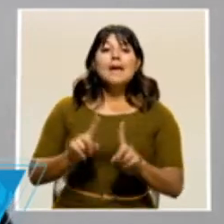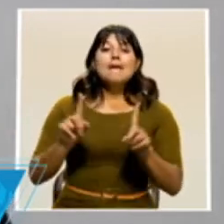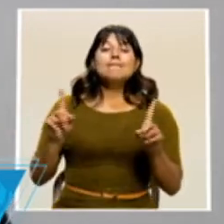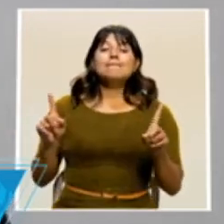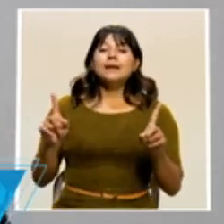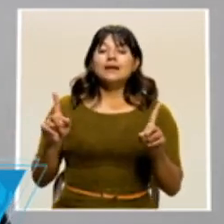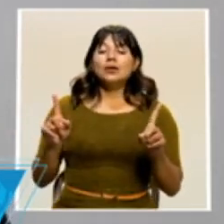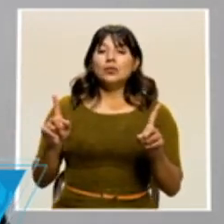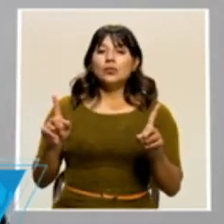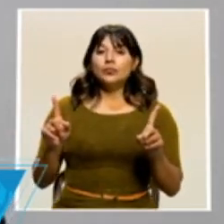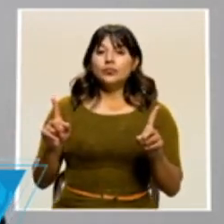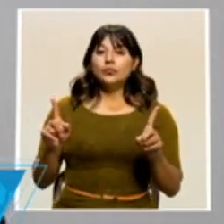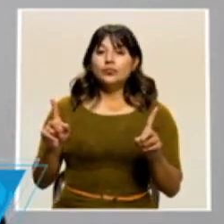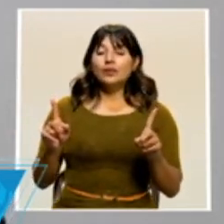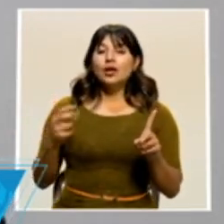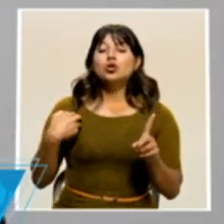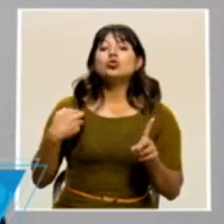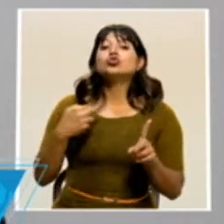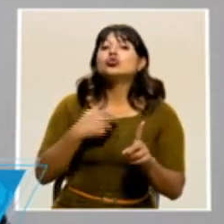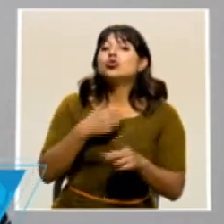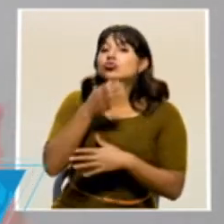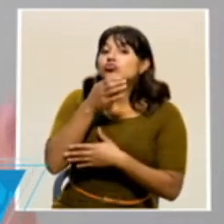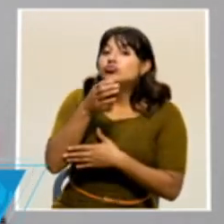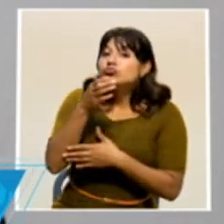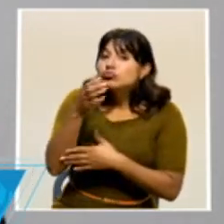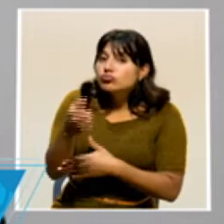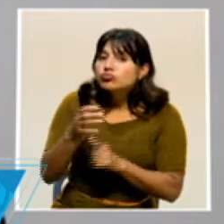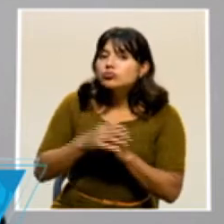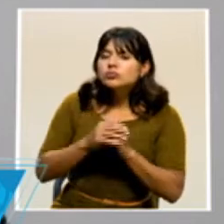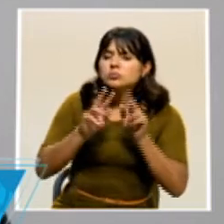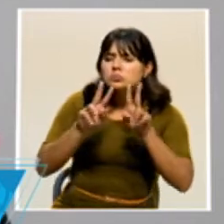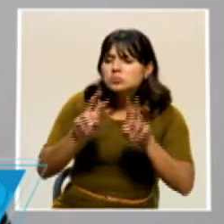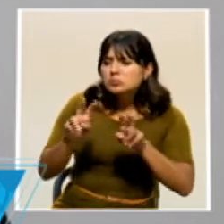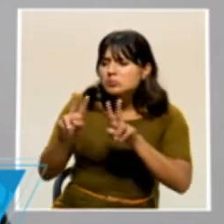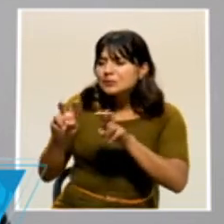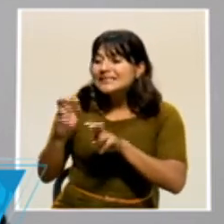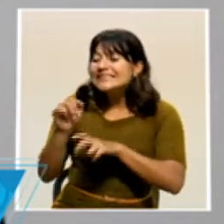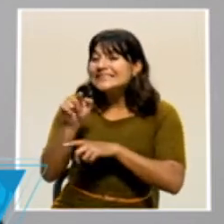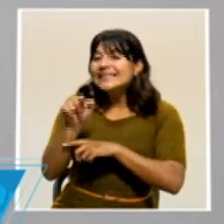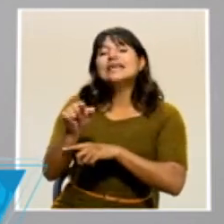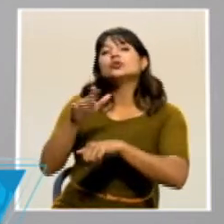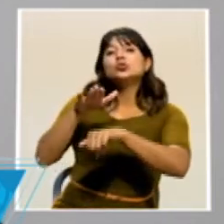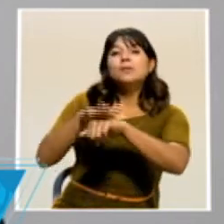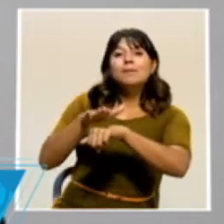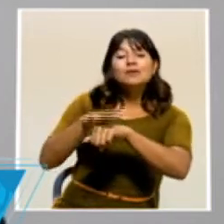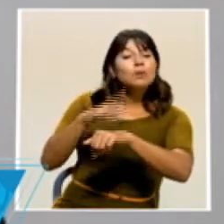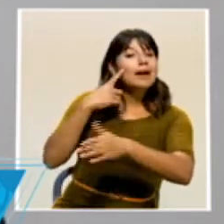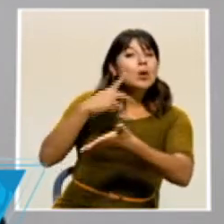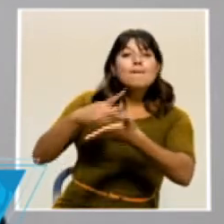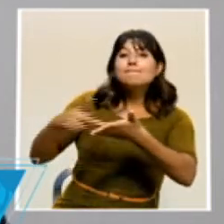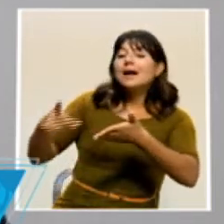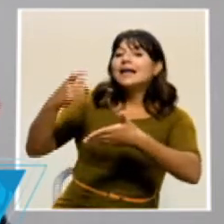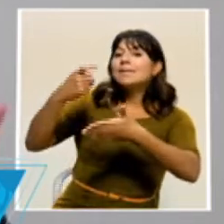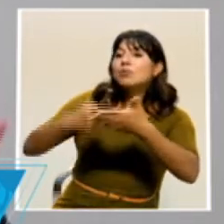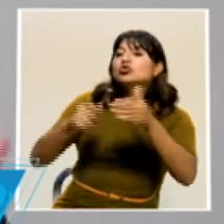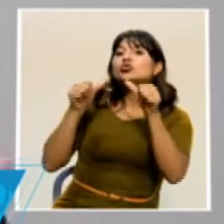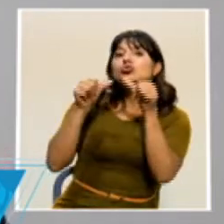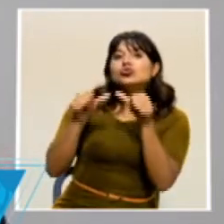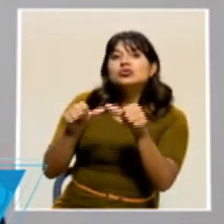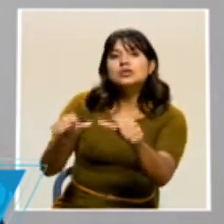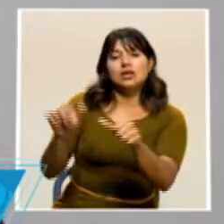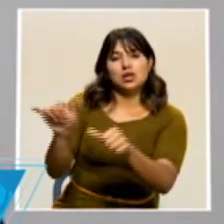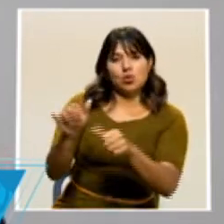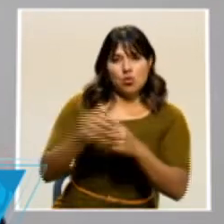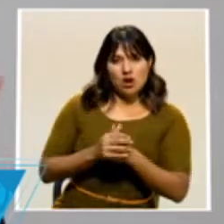estamos diciendo es revisemos si esas exoneraciones deben permanecer en el tiempo. Revisemos si vale todavía